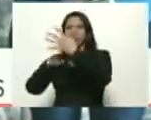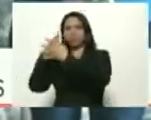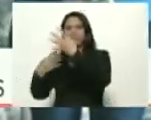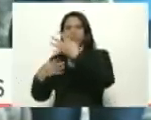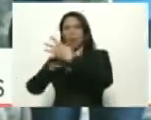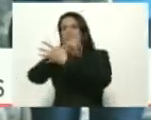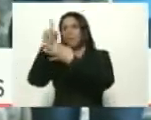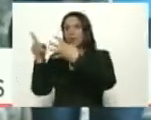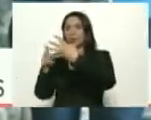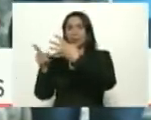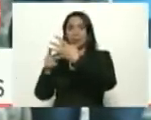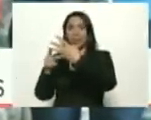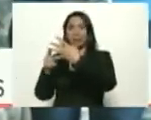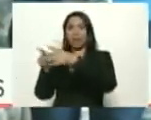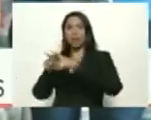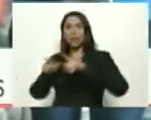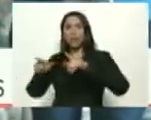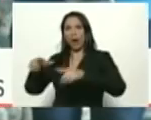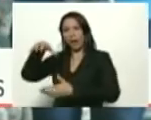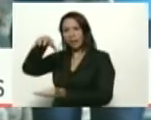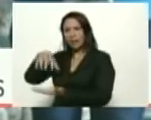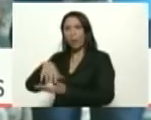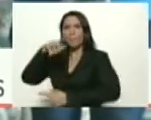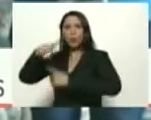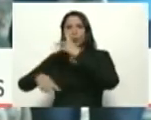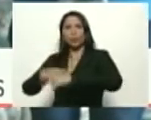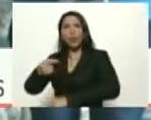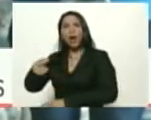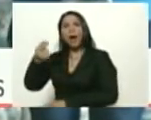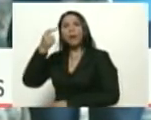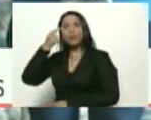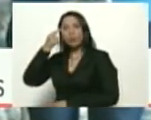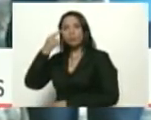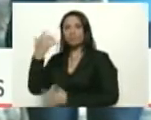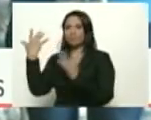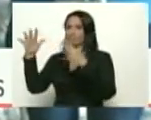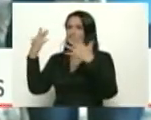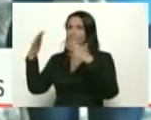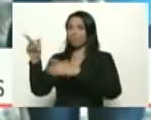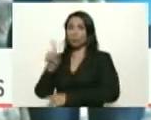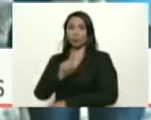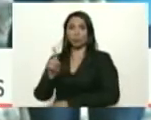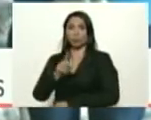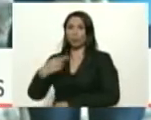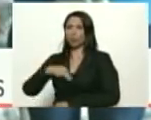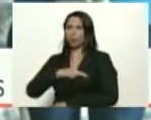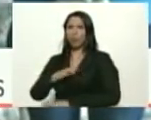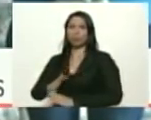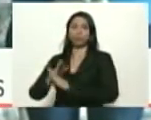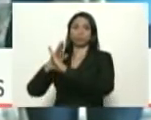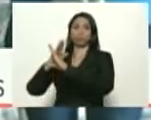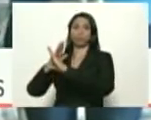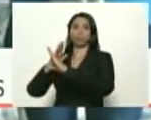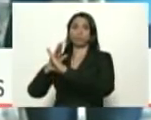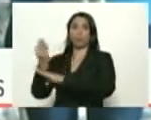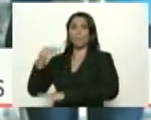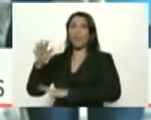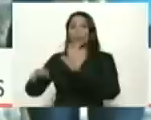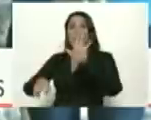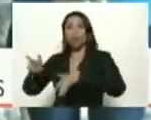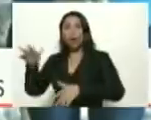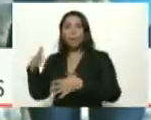tercer lugar, es el tercer estado productor de arroz. Pero no nos hemos quedado con eso, con esas más de